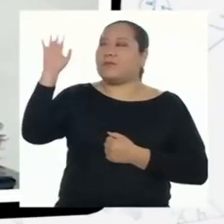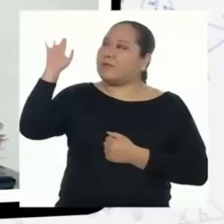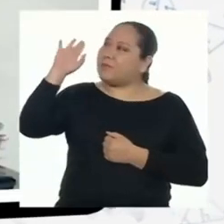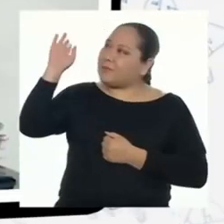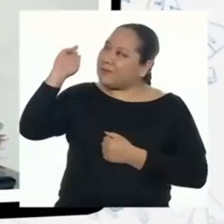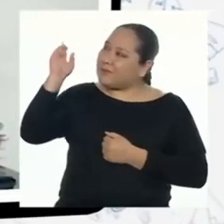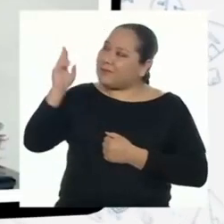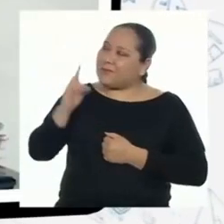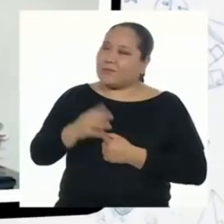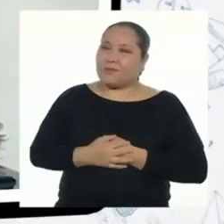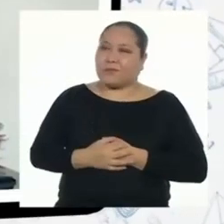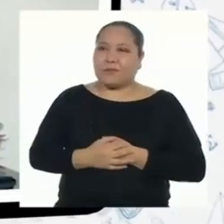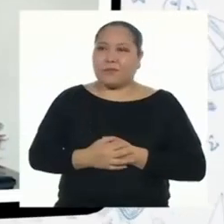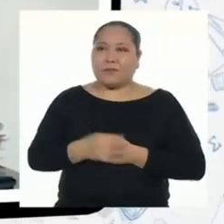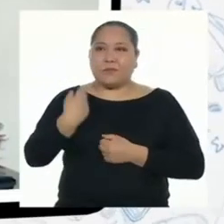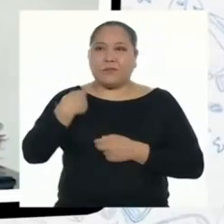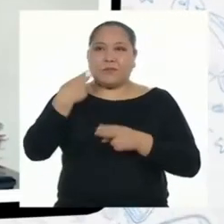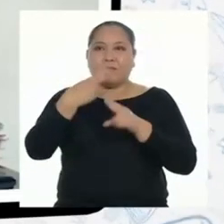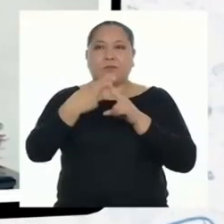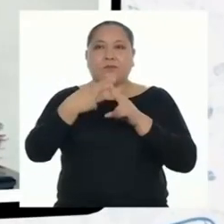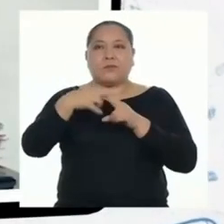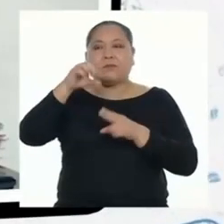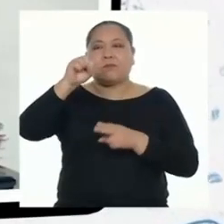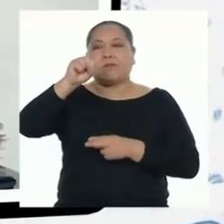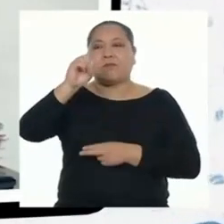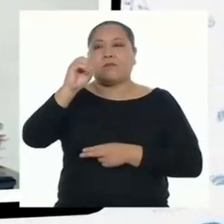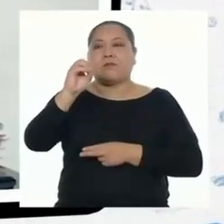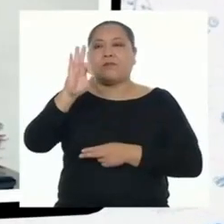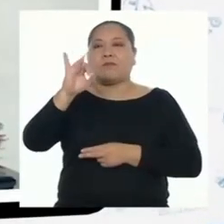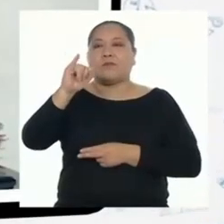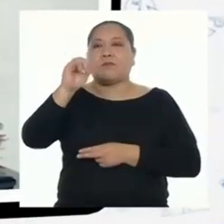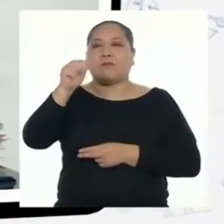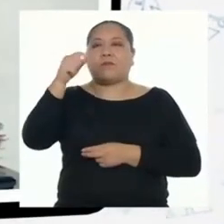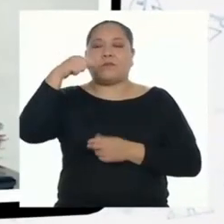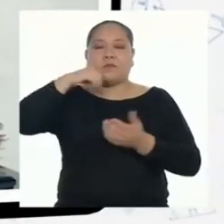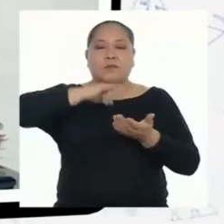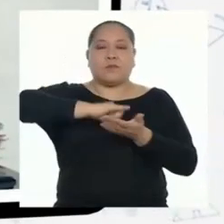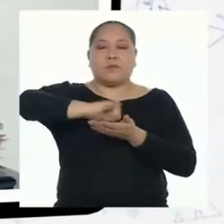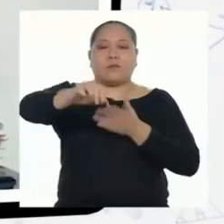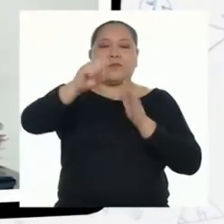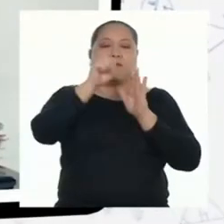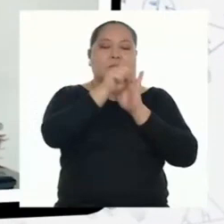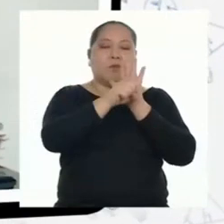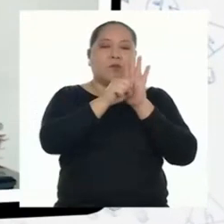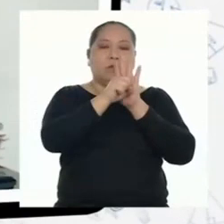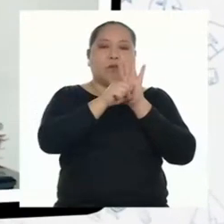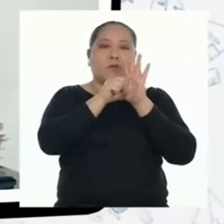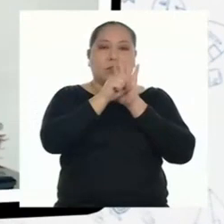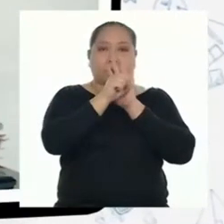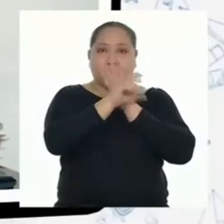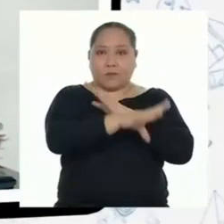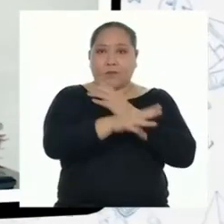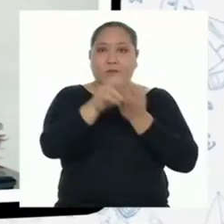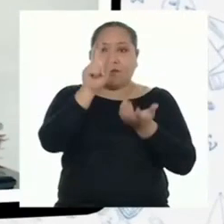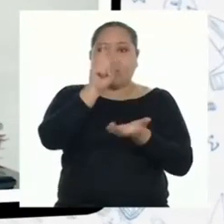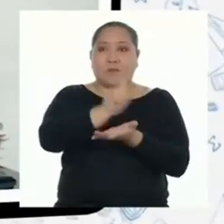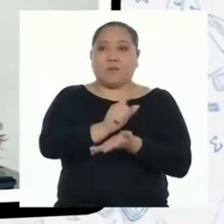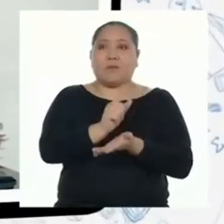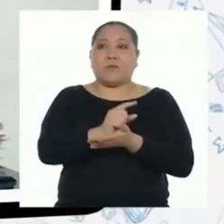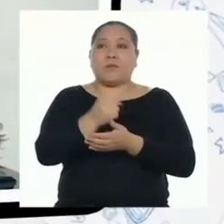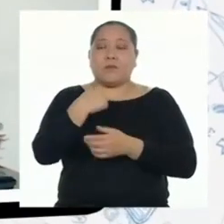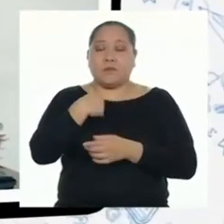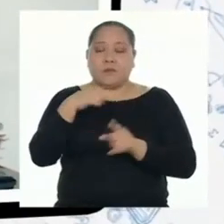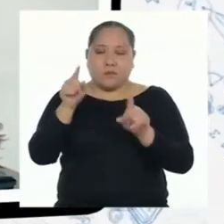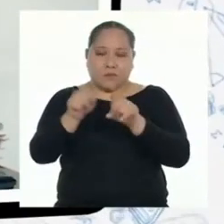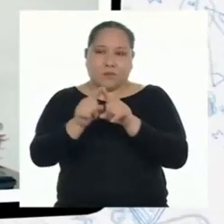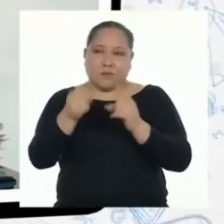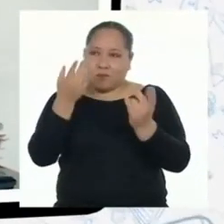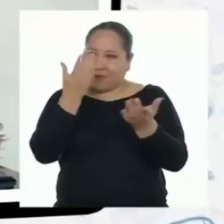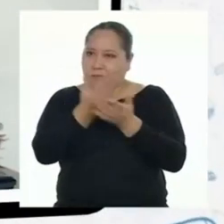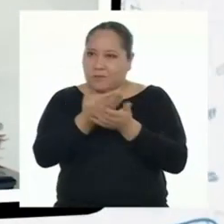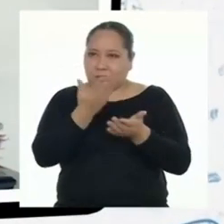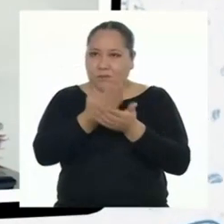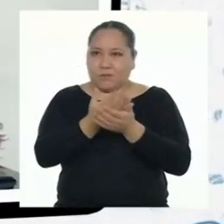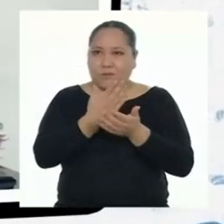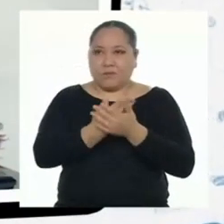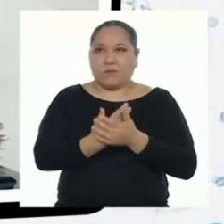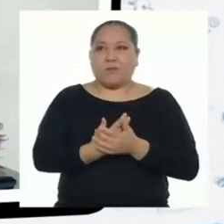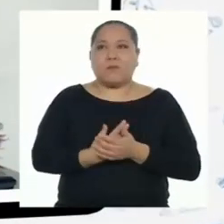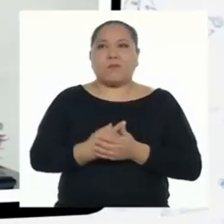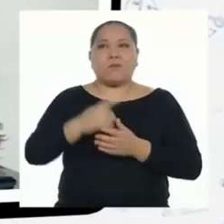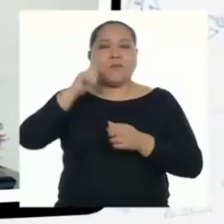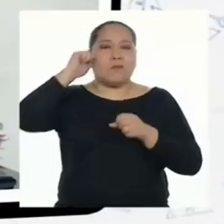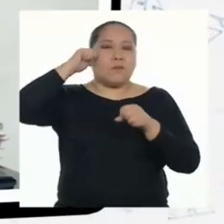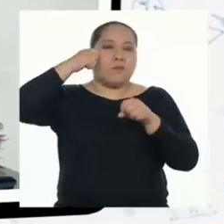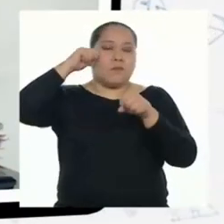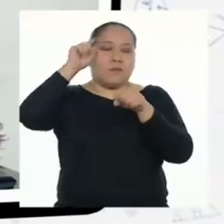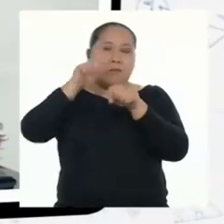hola profesora. Me llamo Sofía y envío este video desde Lima. Yo también ya hice un experimento con las